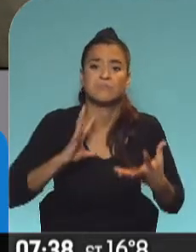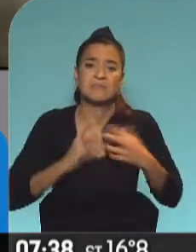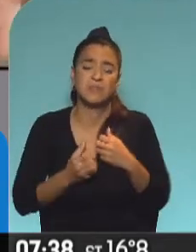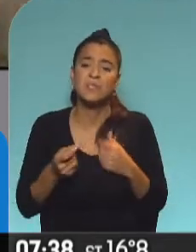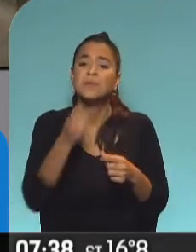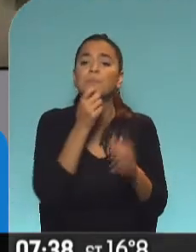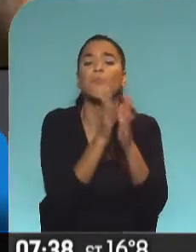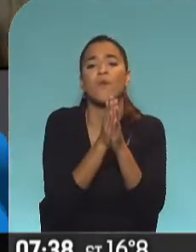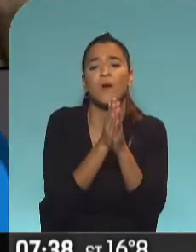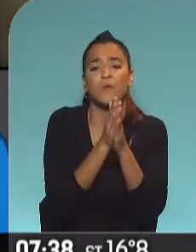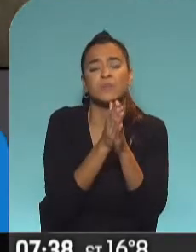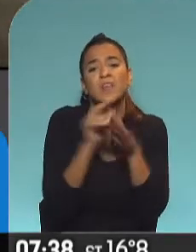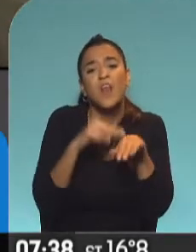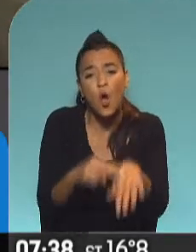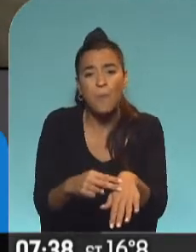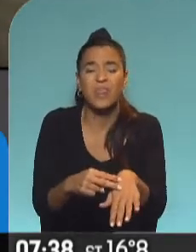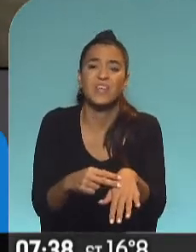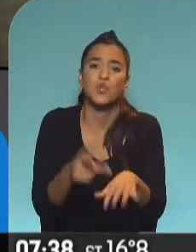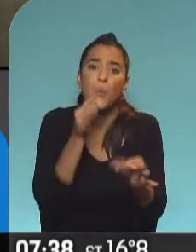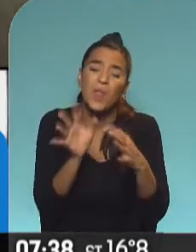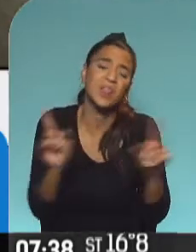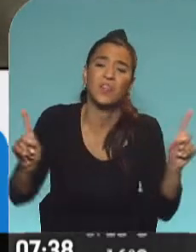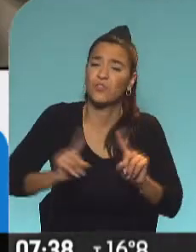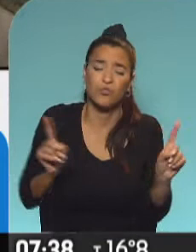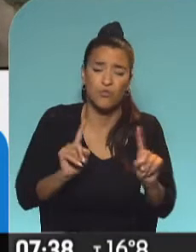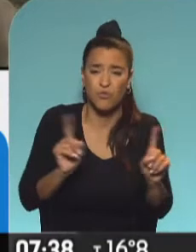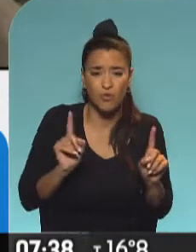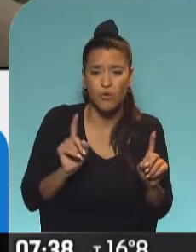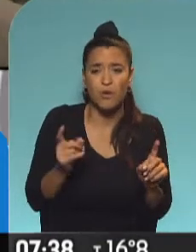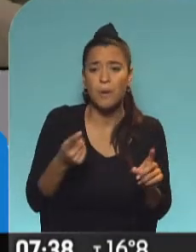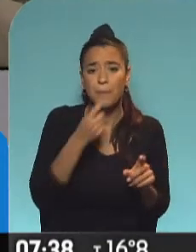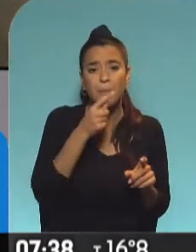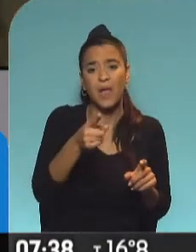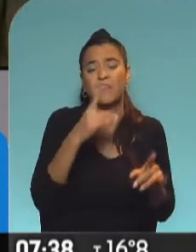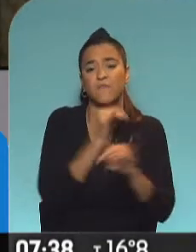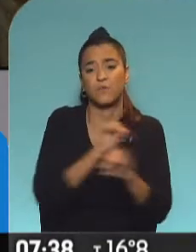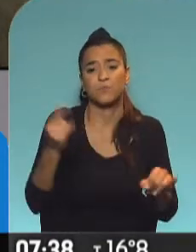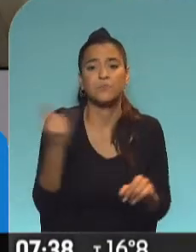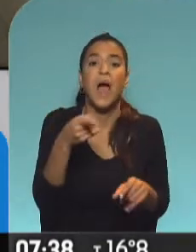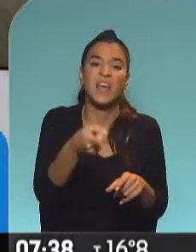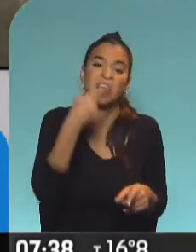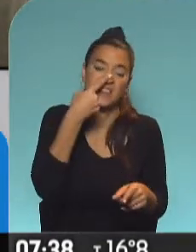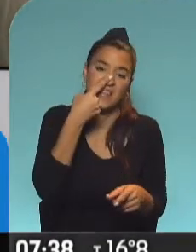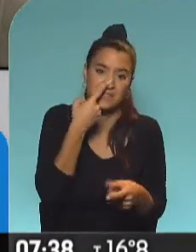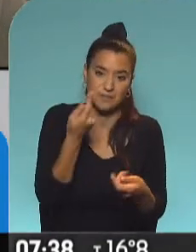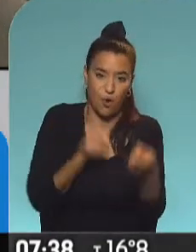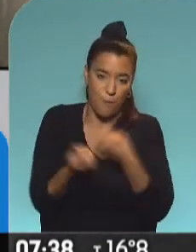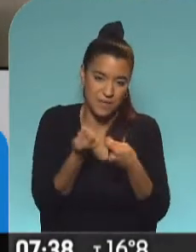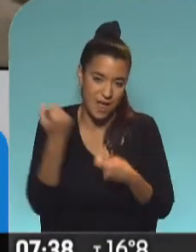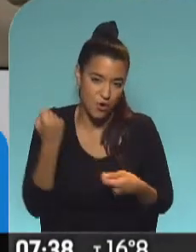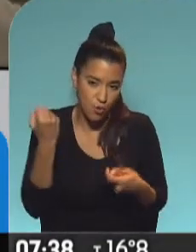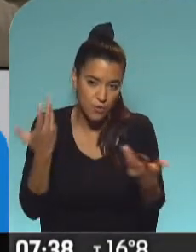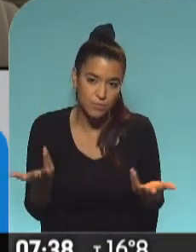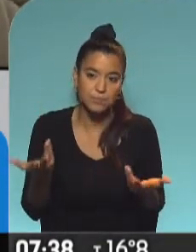que les sugieren esto y se los venden, ¿no? En algún punto ahí, por ejemplo, tenés un interés comercial por detrás, ¿no? Económico. Así